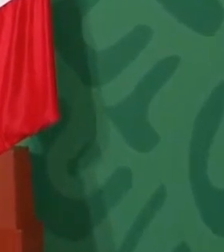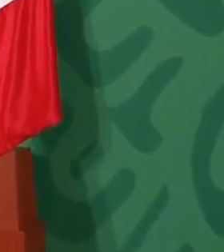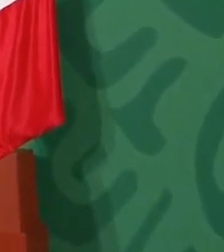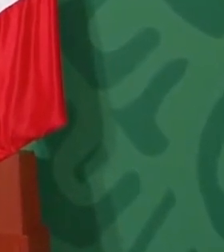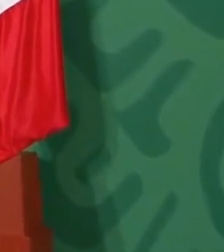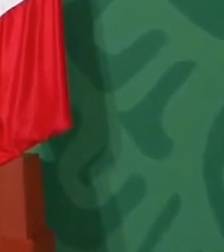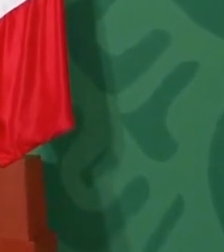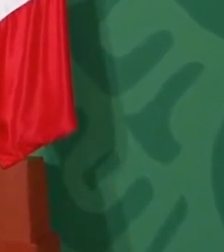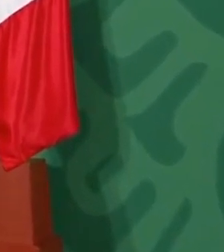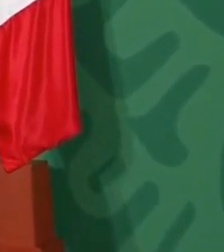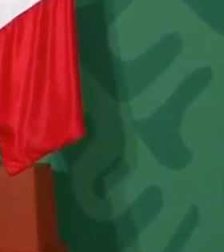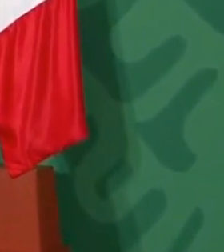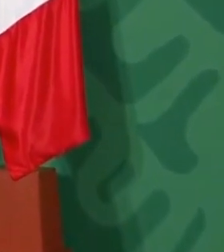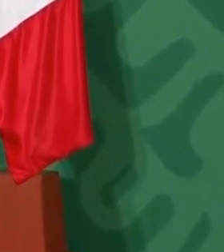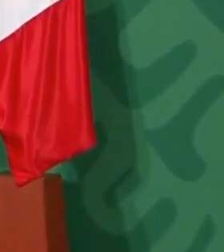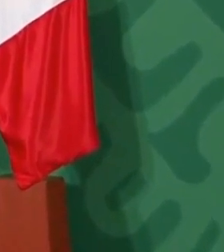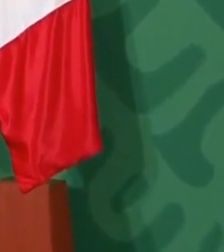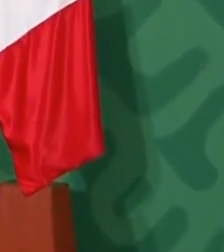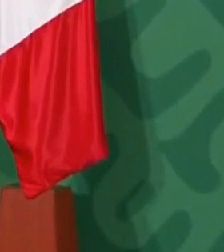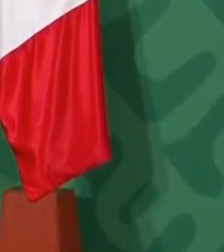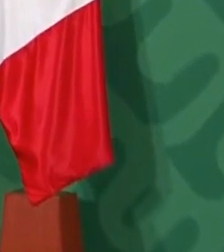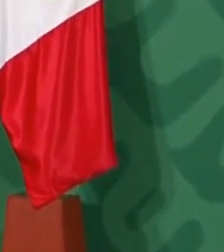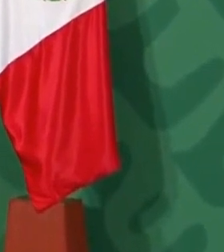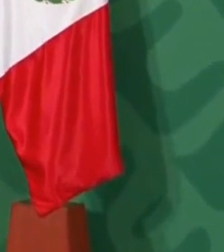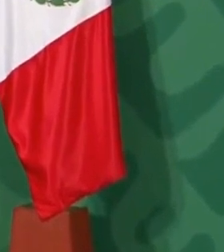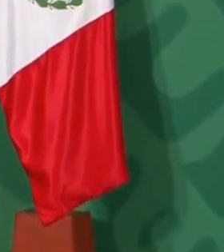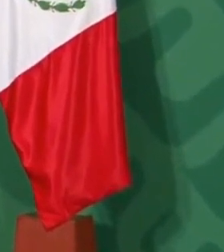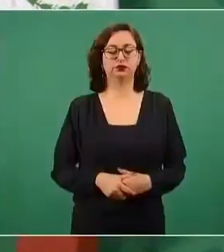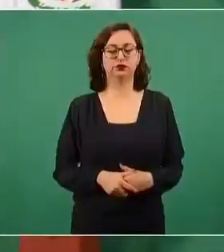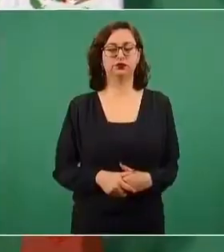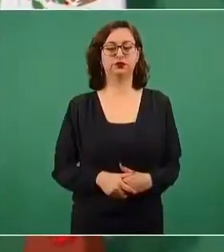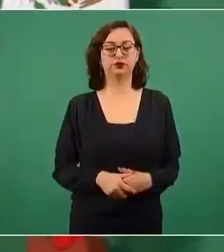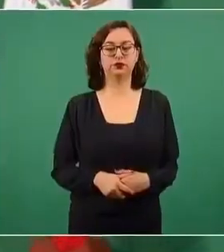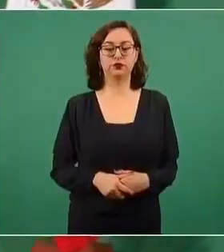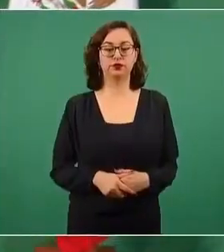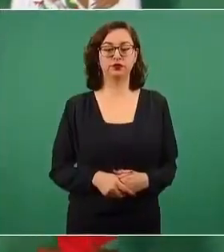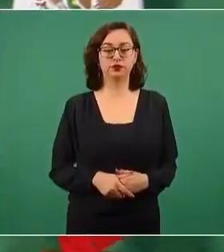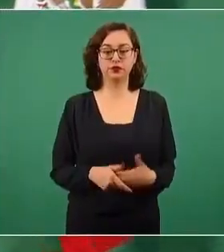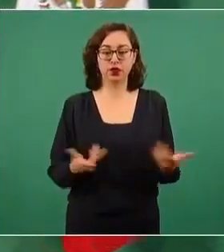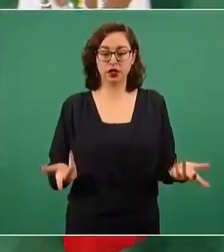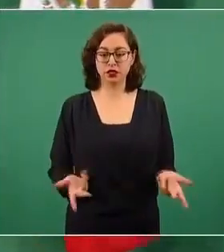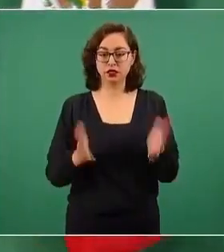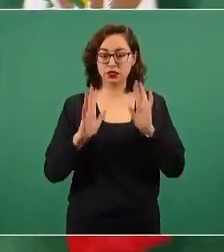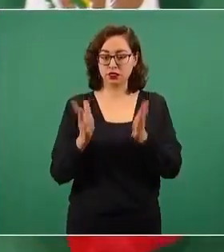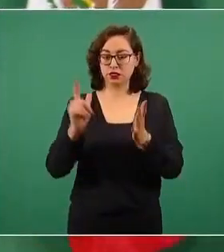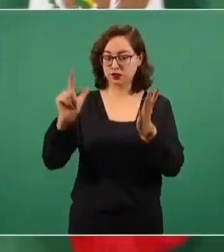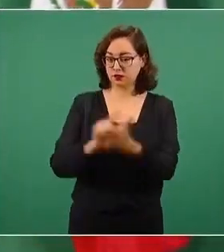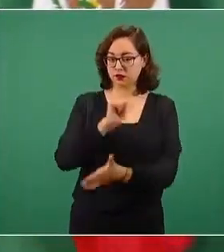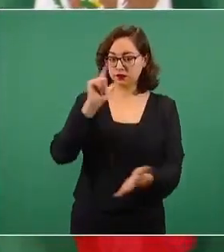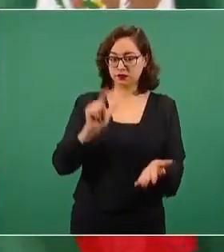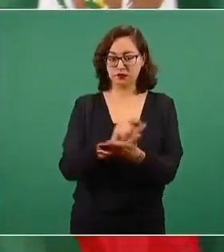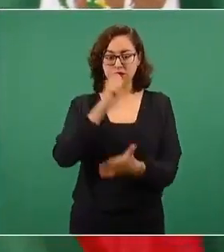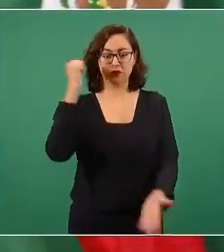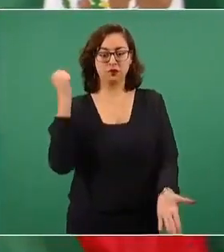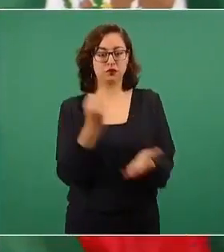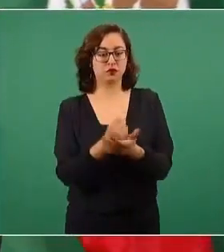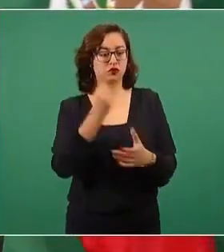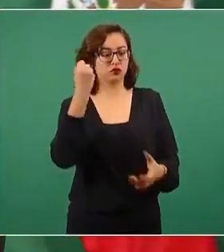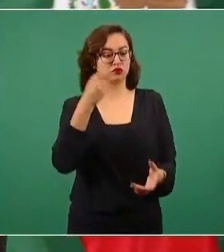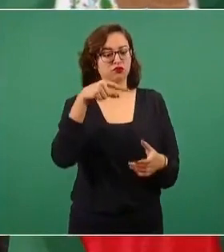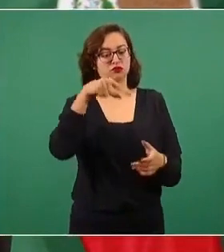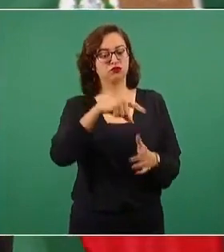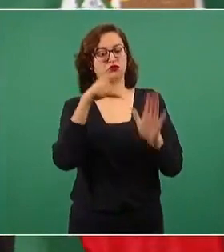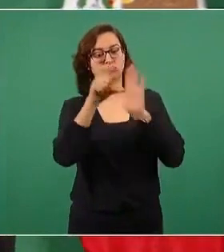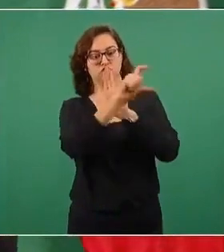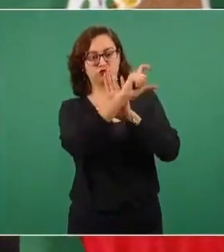que como tú lo mencionas, ha dado buenos resultados, y aclarar